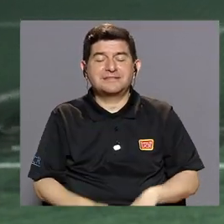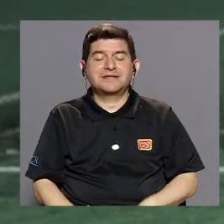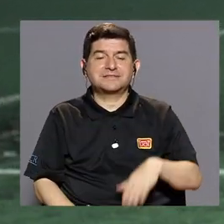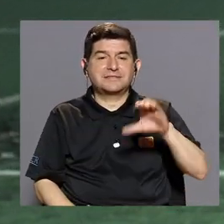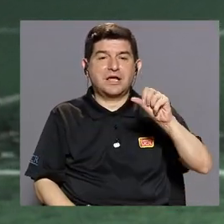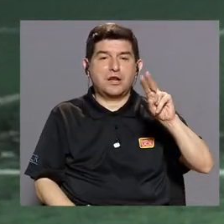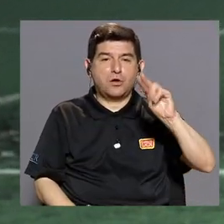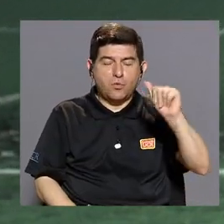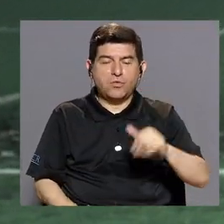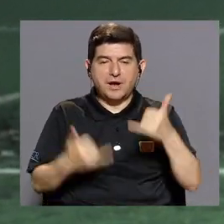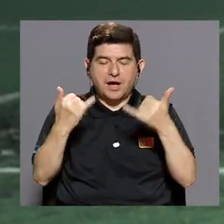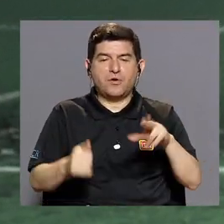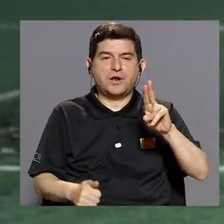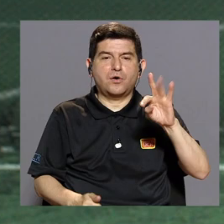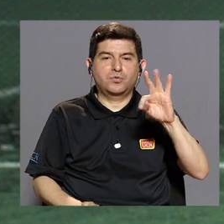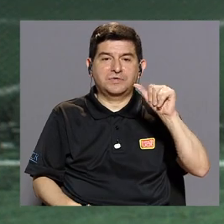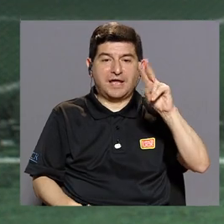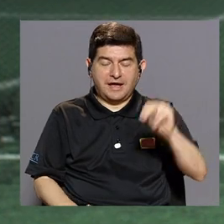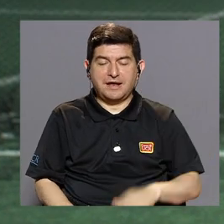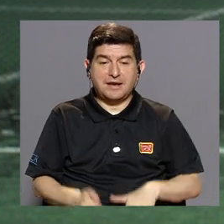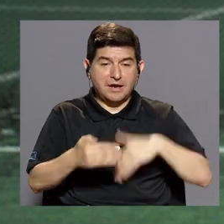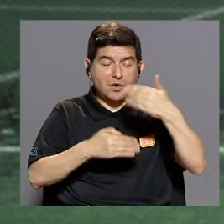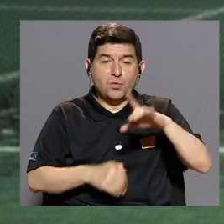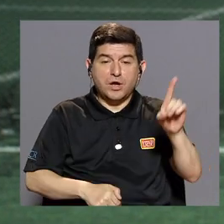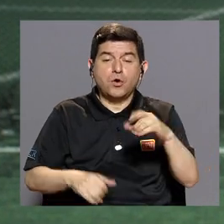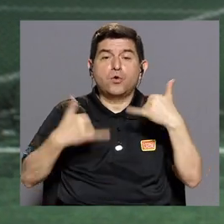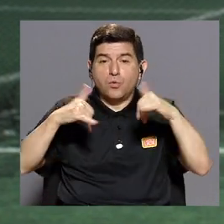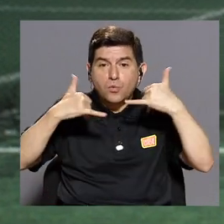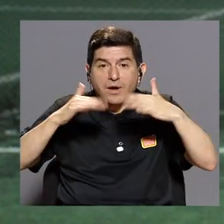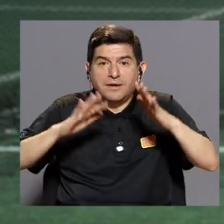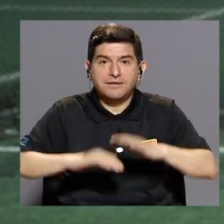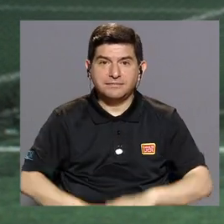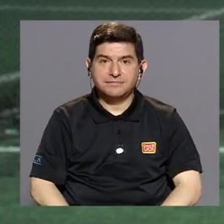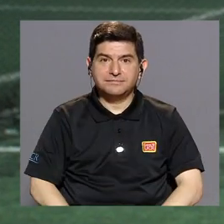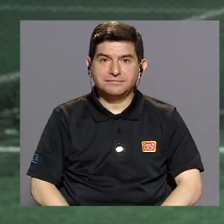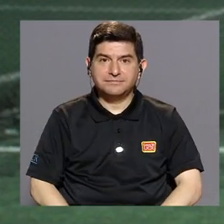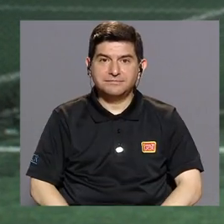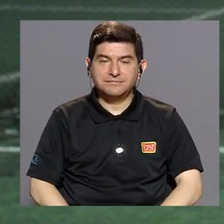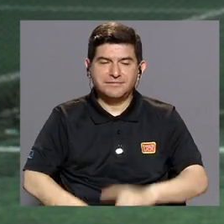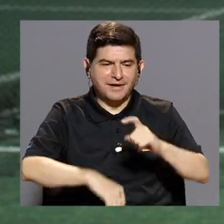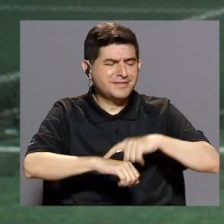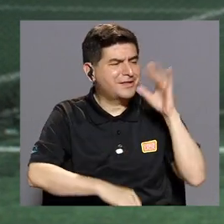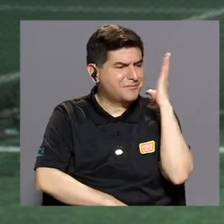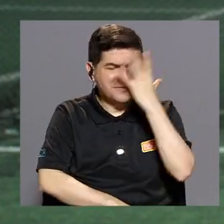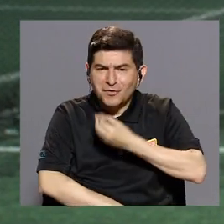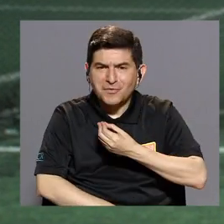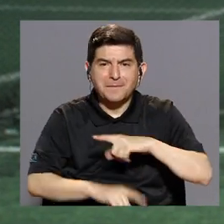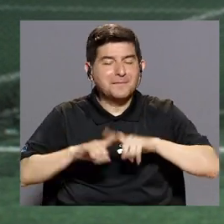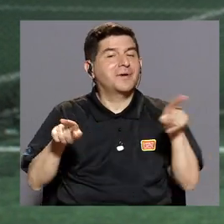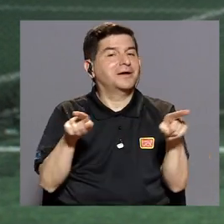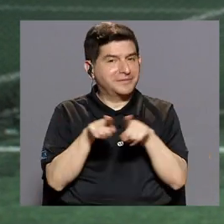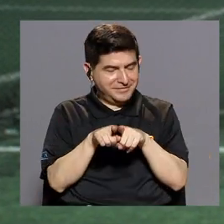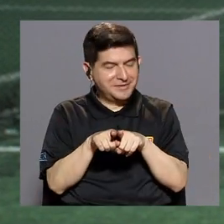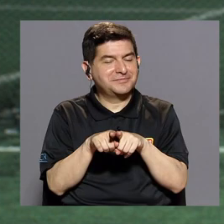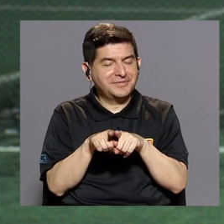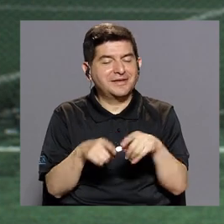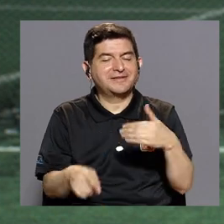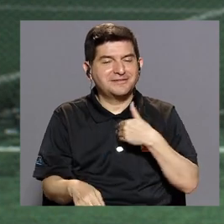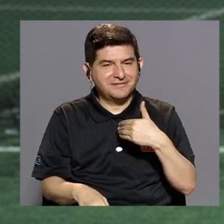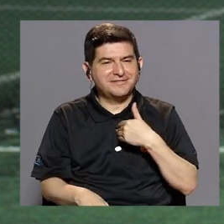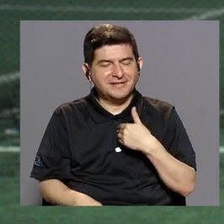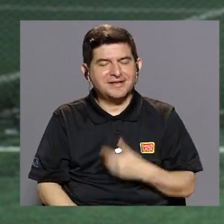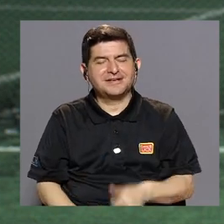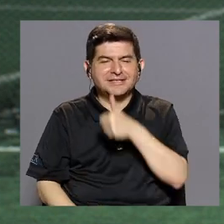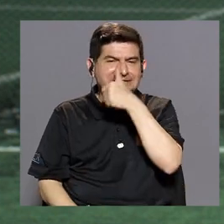UTN, y venga. No, era una locura. Y el domingo había que jugar. Y yo me acuerdo que fue una etapa muy bonita por eso, pero también tiene